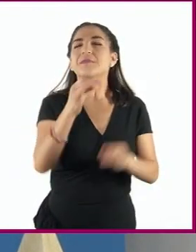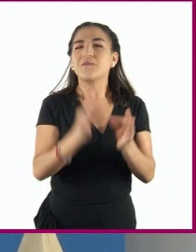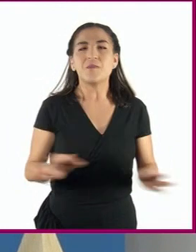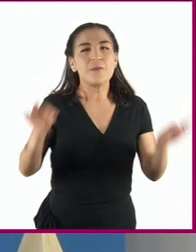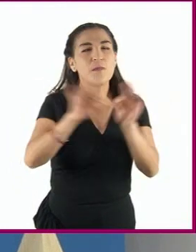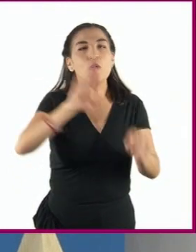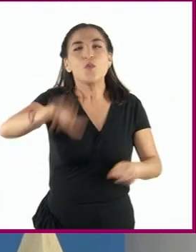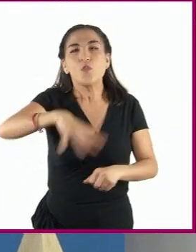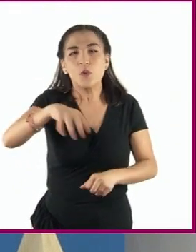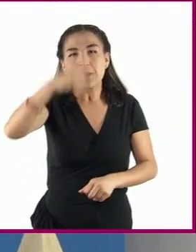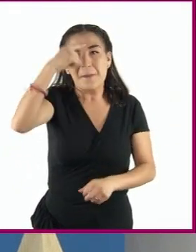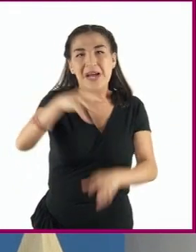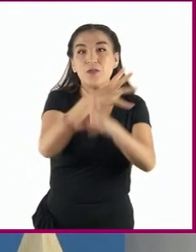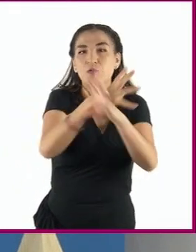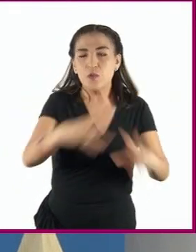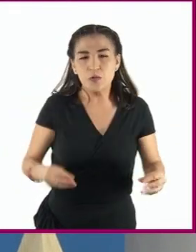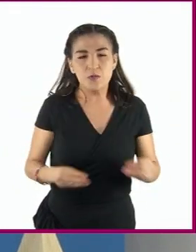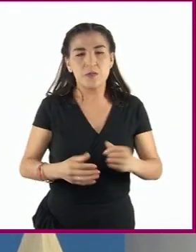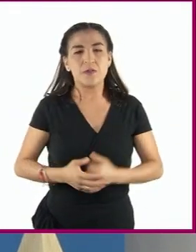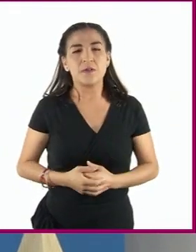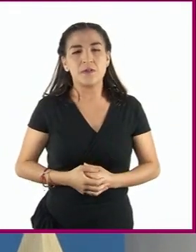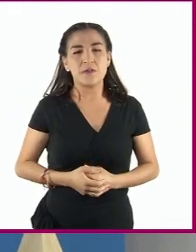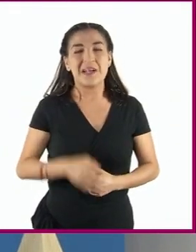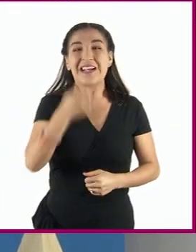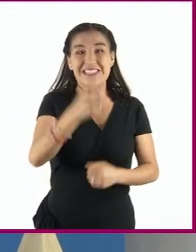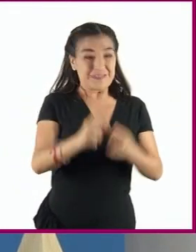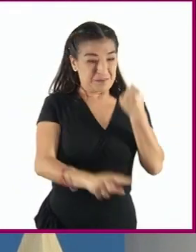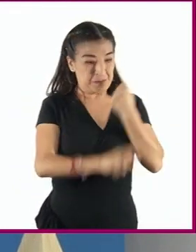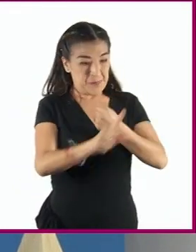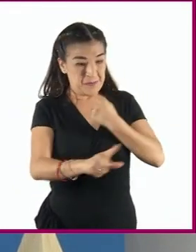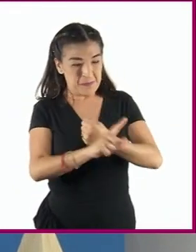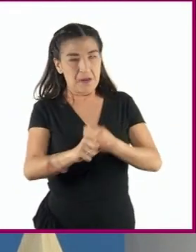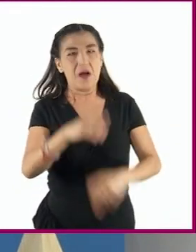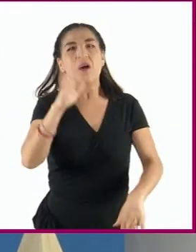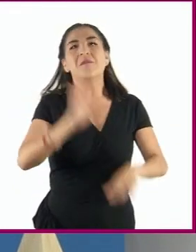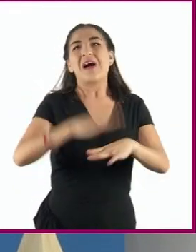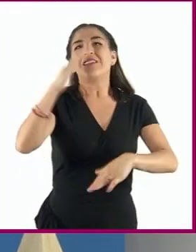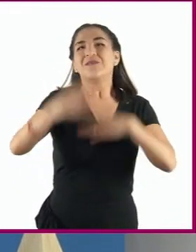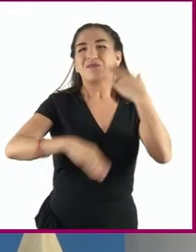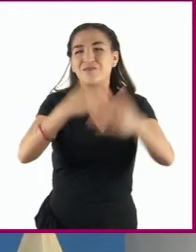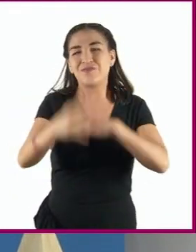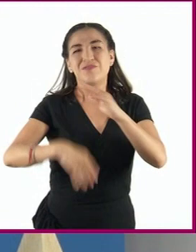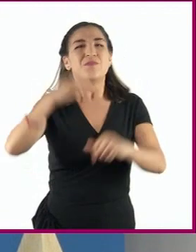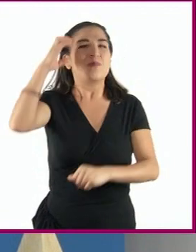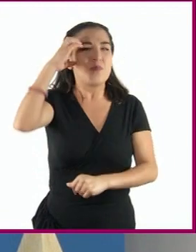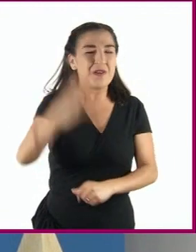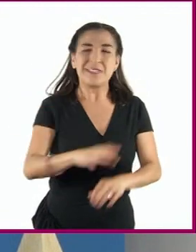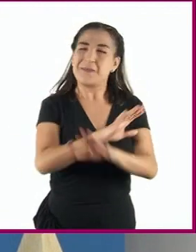es buscar soluciones y no hacer de los conflictos actos generadores de violencia.